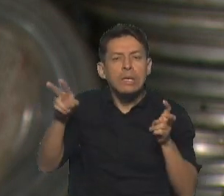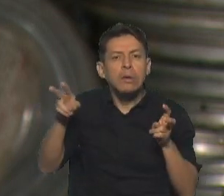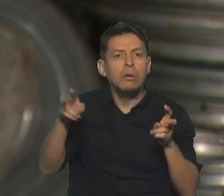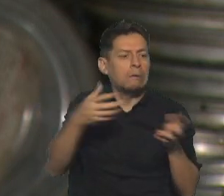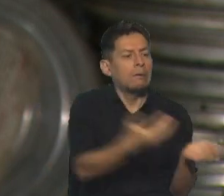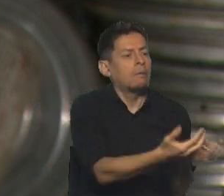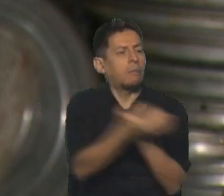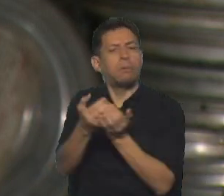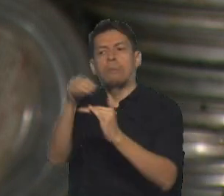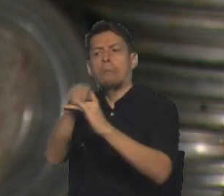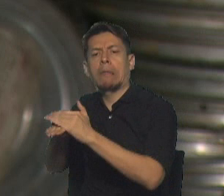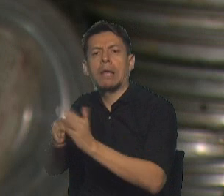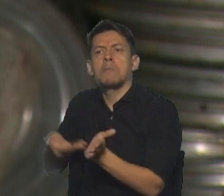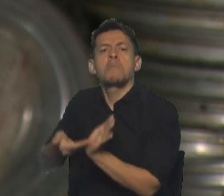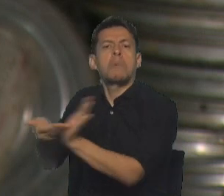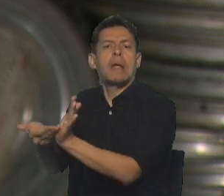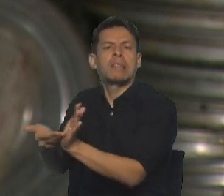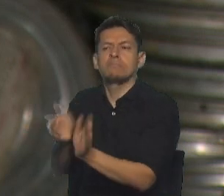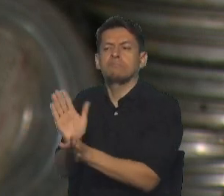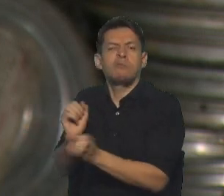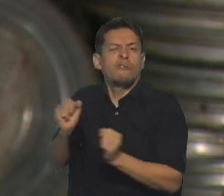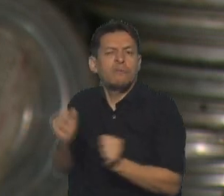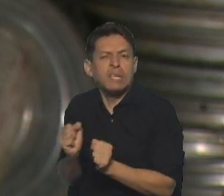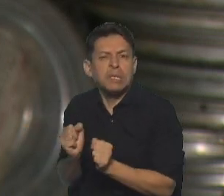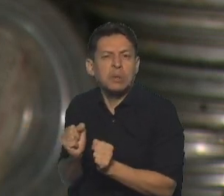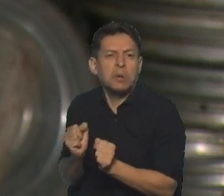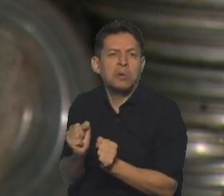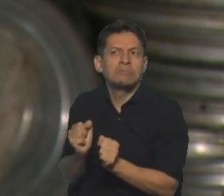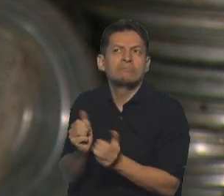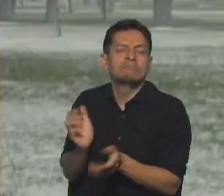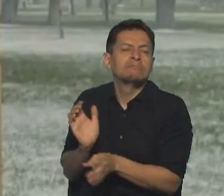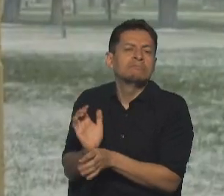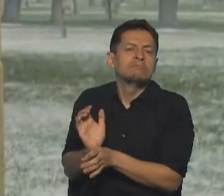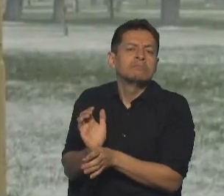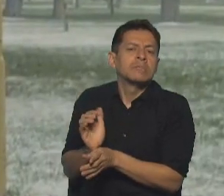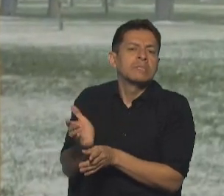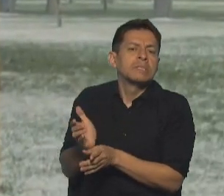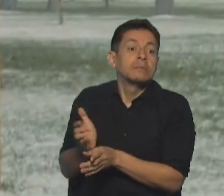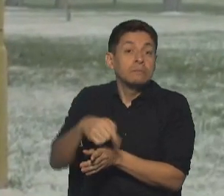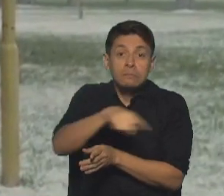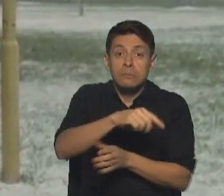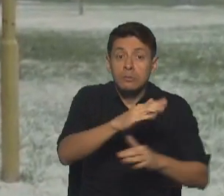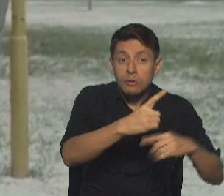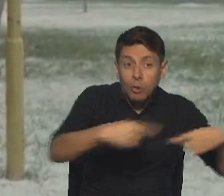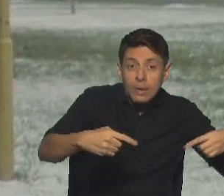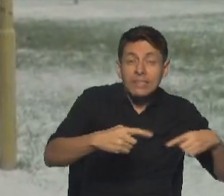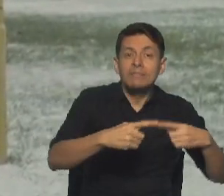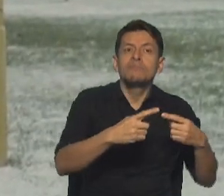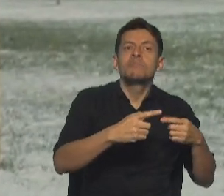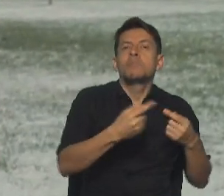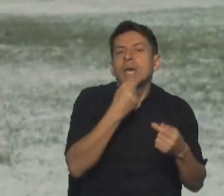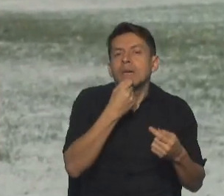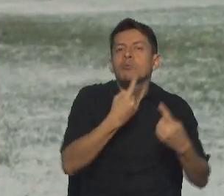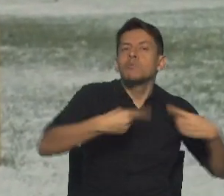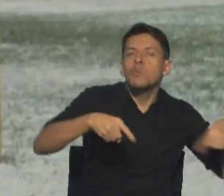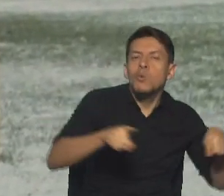fríos, que no decaigan, que no tengan ese proceso natural para el que fueron construidos, por ejemplo, los instrumentos musicales, la